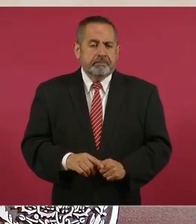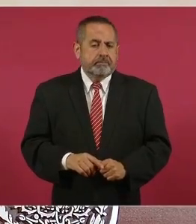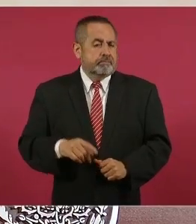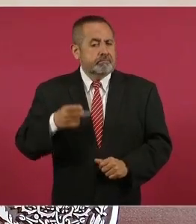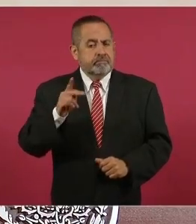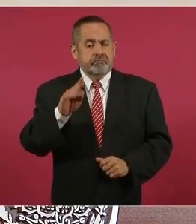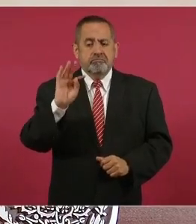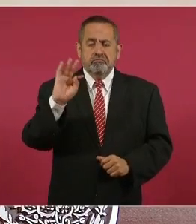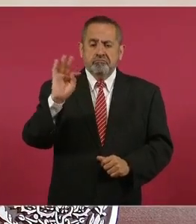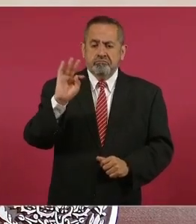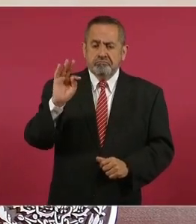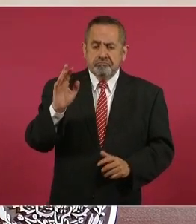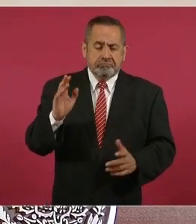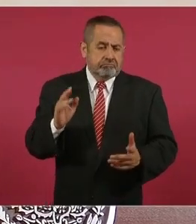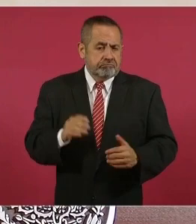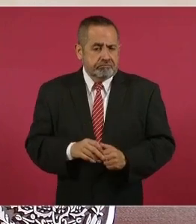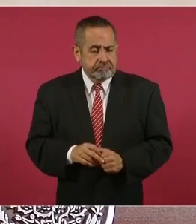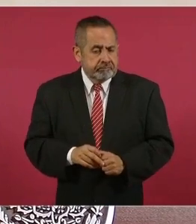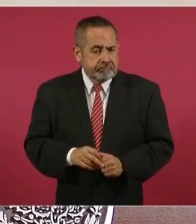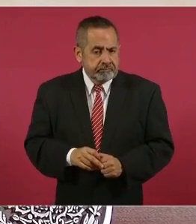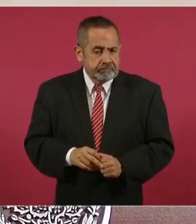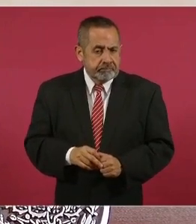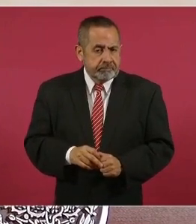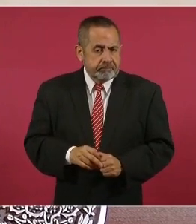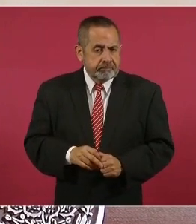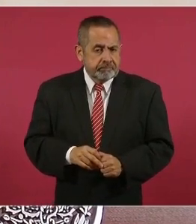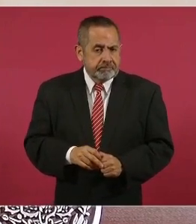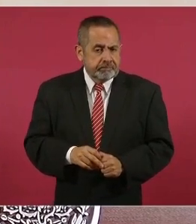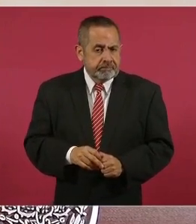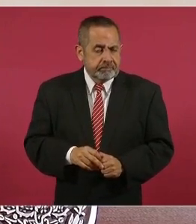sí se está